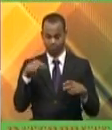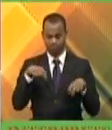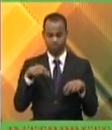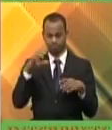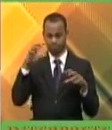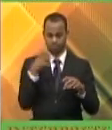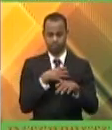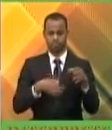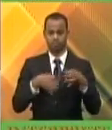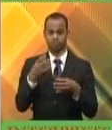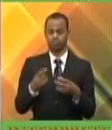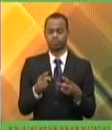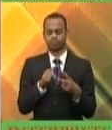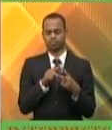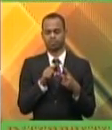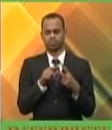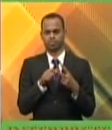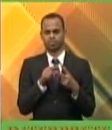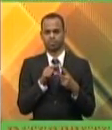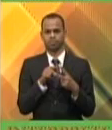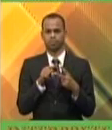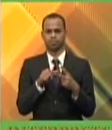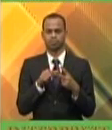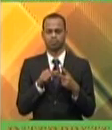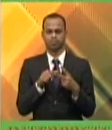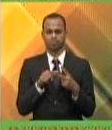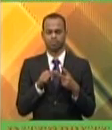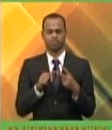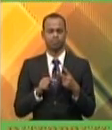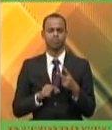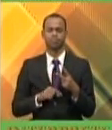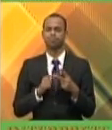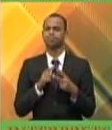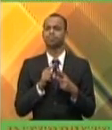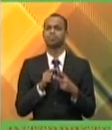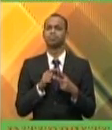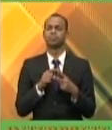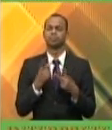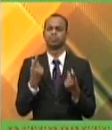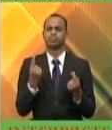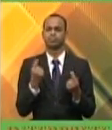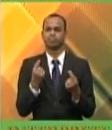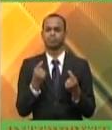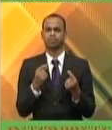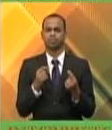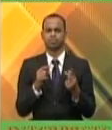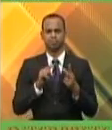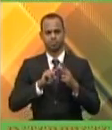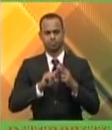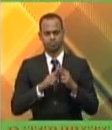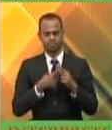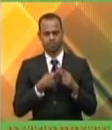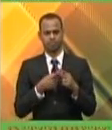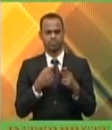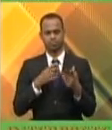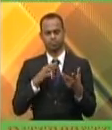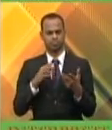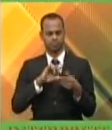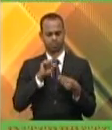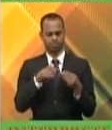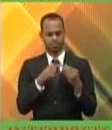del poder judicial tiene 22 artistas muy importante primero es que han partido de el concepto de